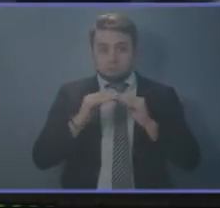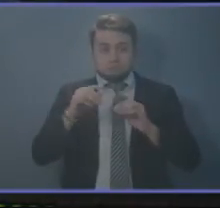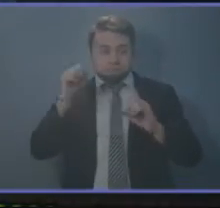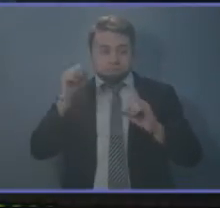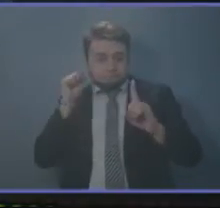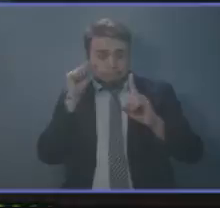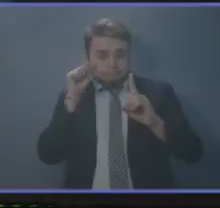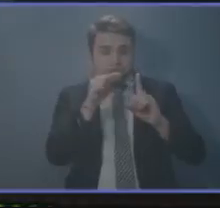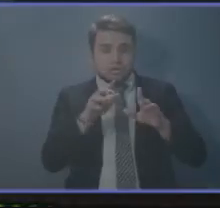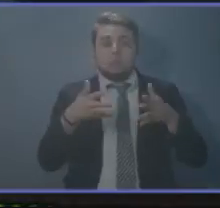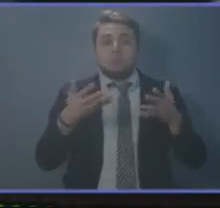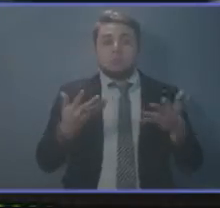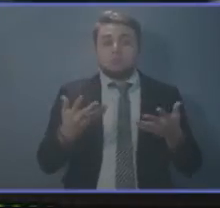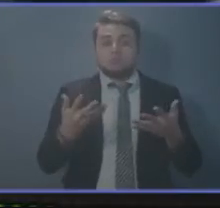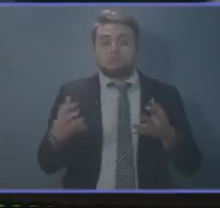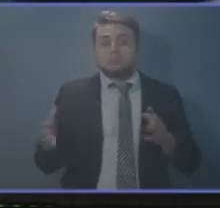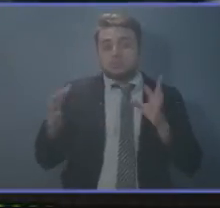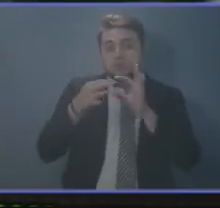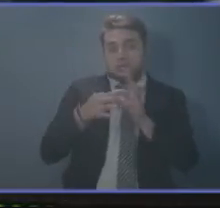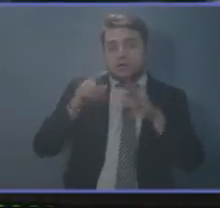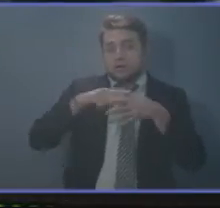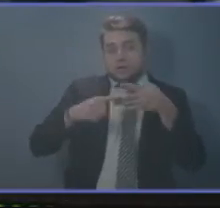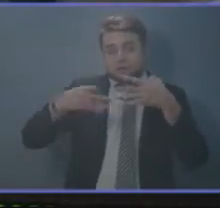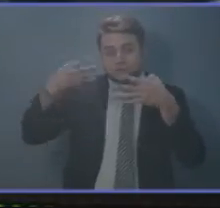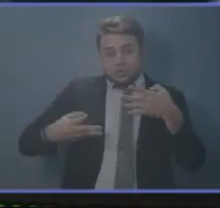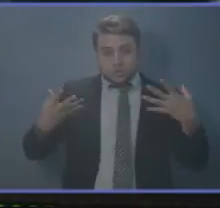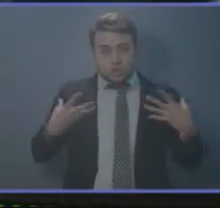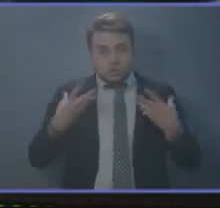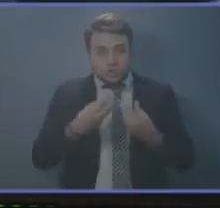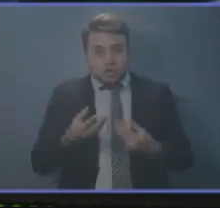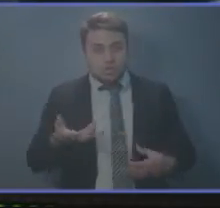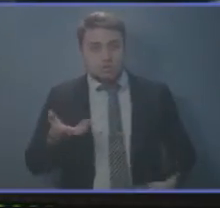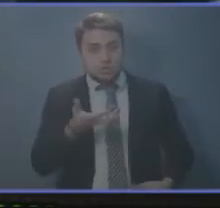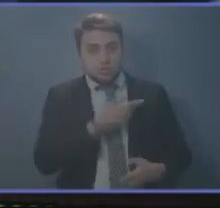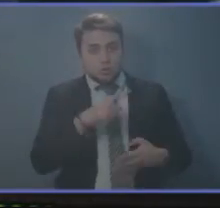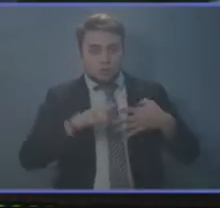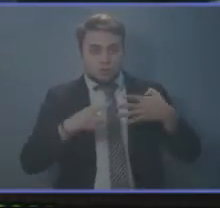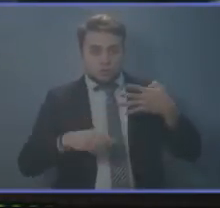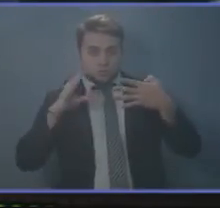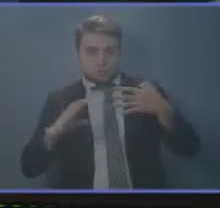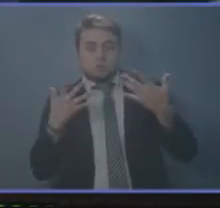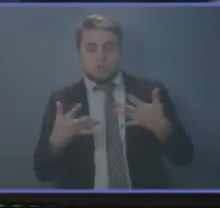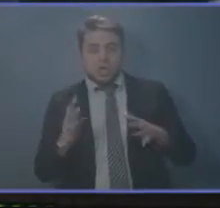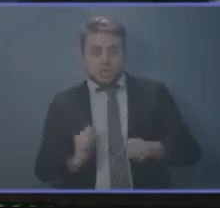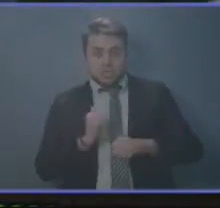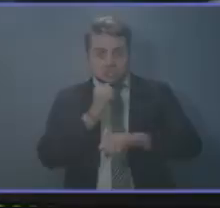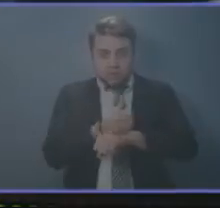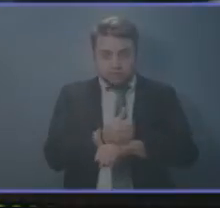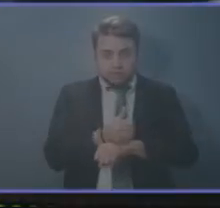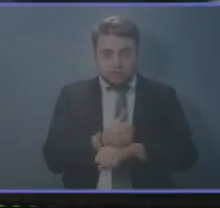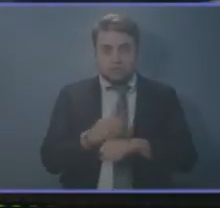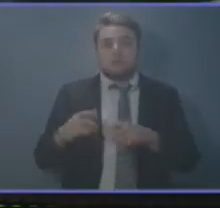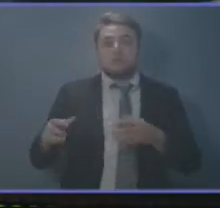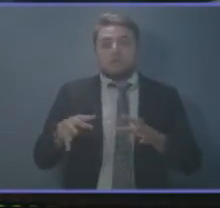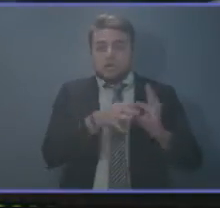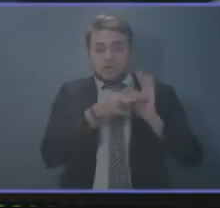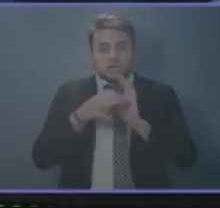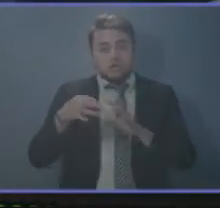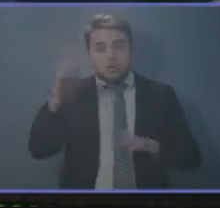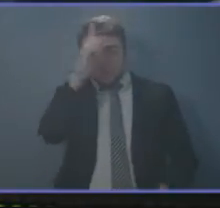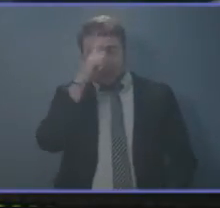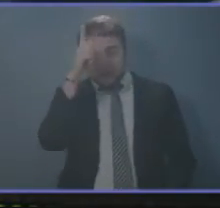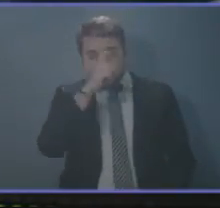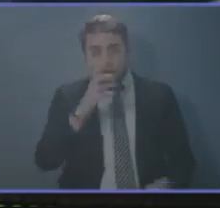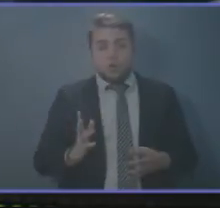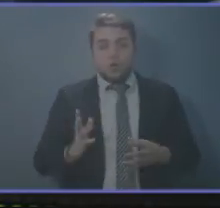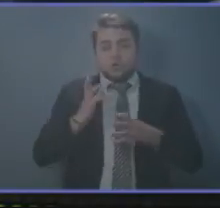específicamente relacionado a los derechos sociales que nuestra Constitución establece en base al trabajo y seguridad